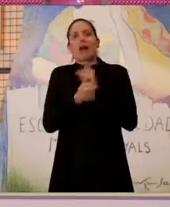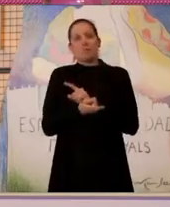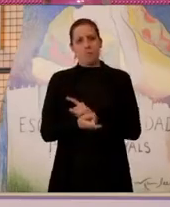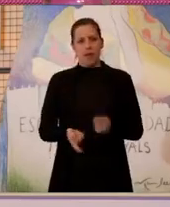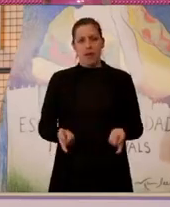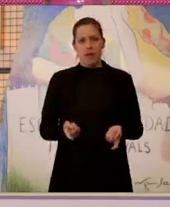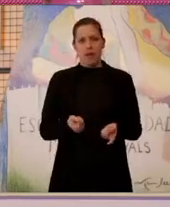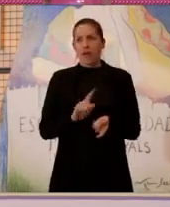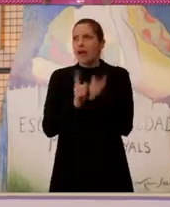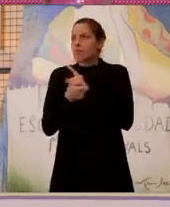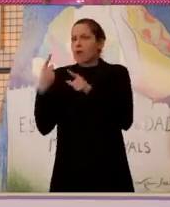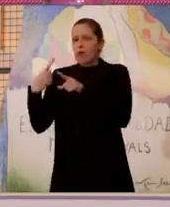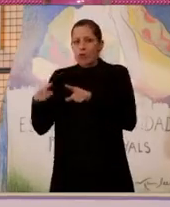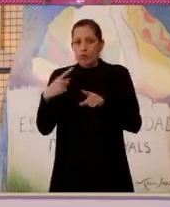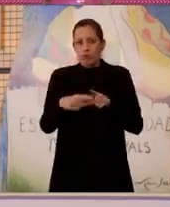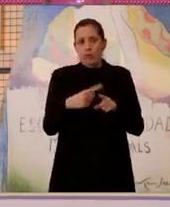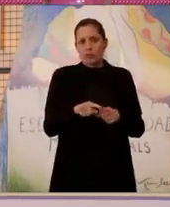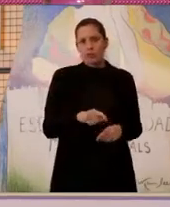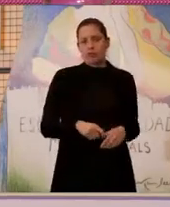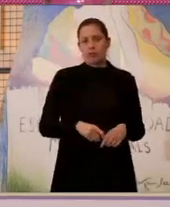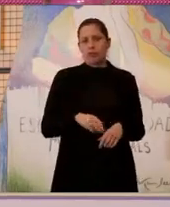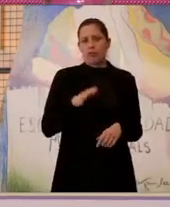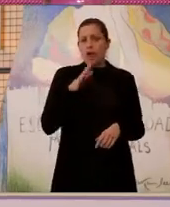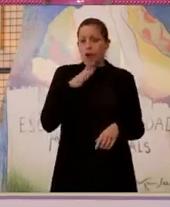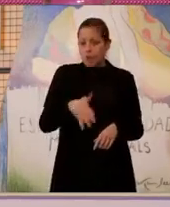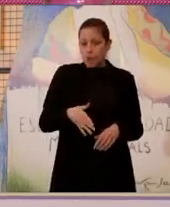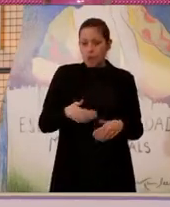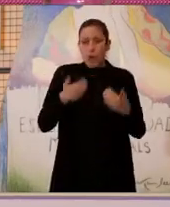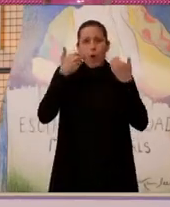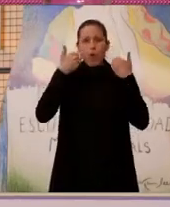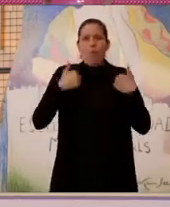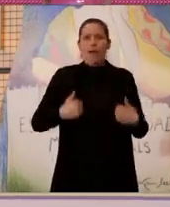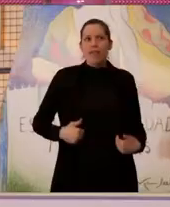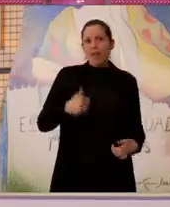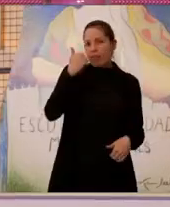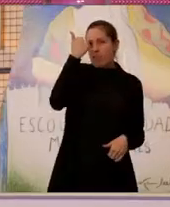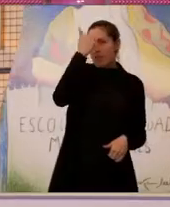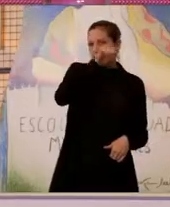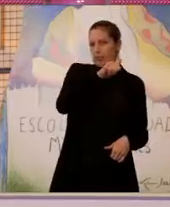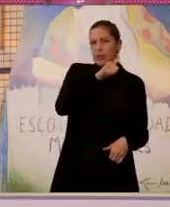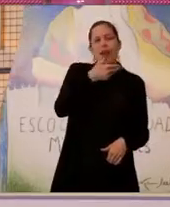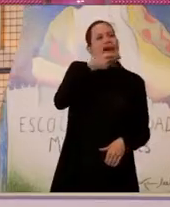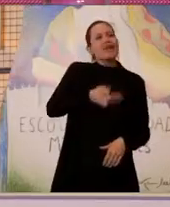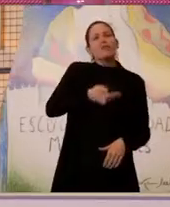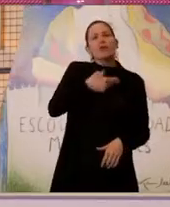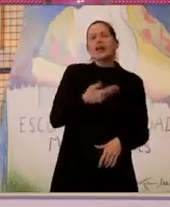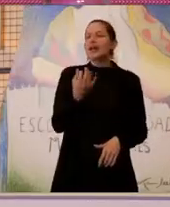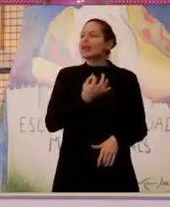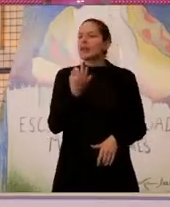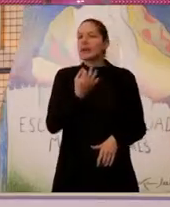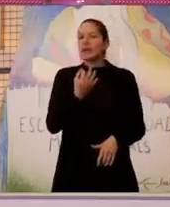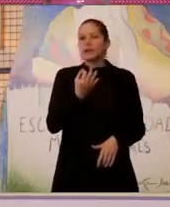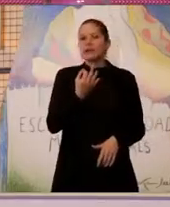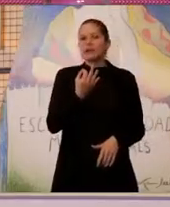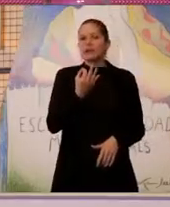Porque la humanidad masculina ha funcionado dando importancia a la producción y la reproducción